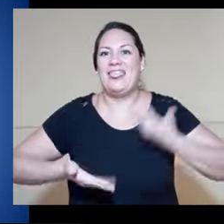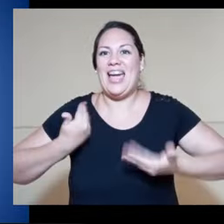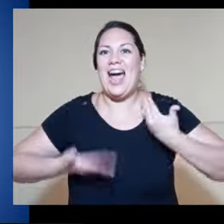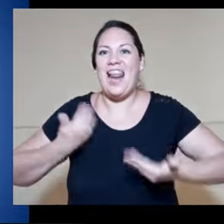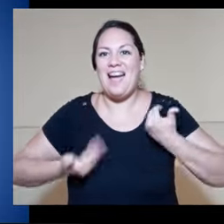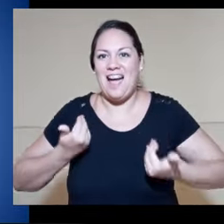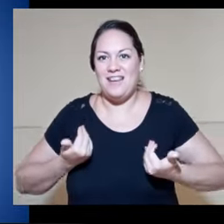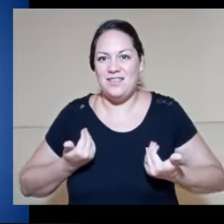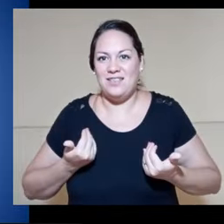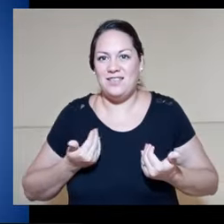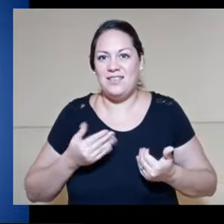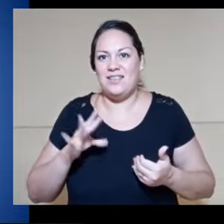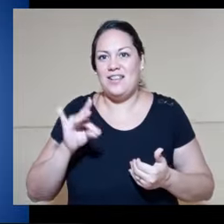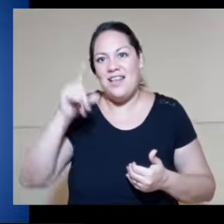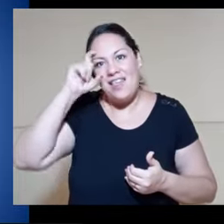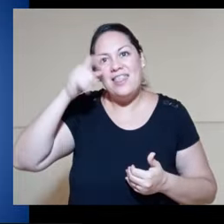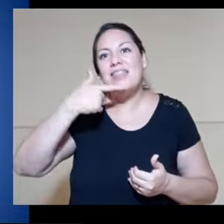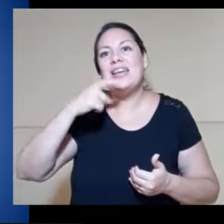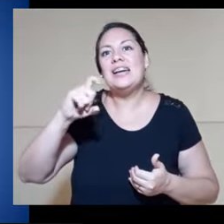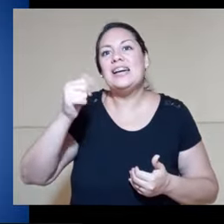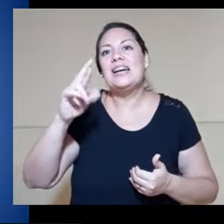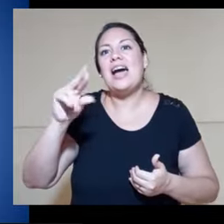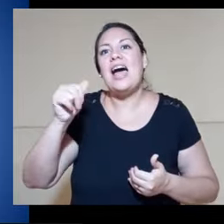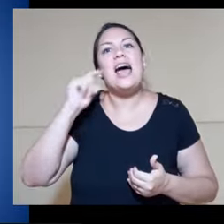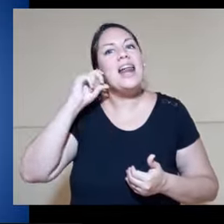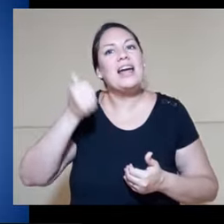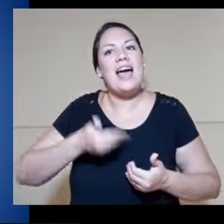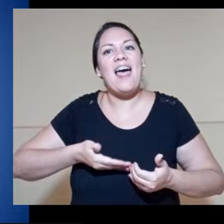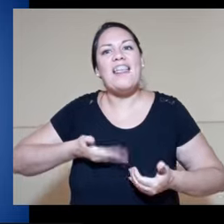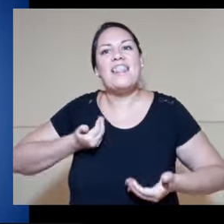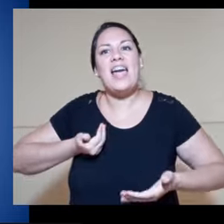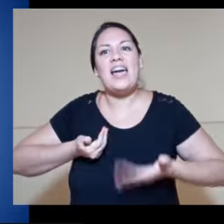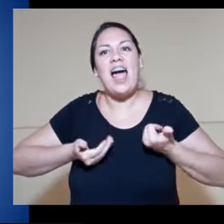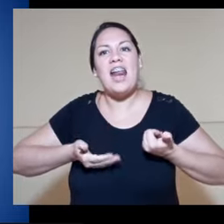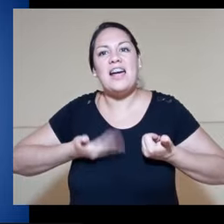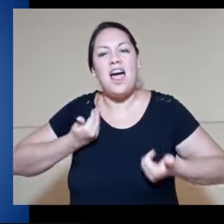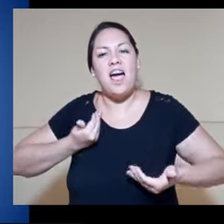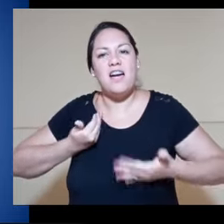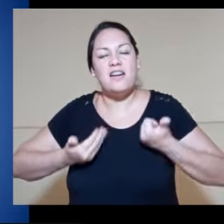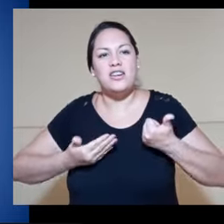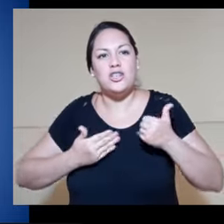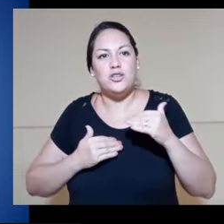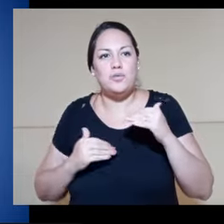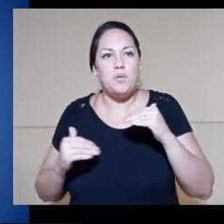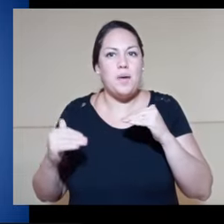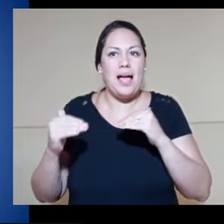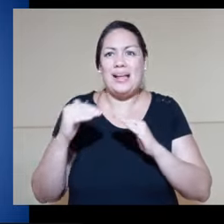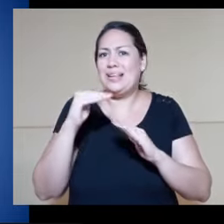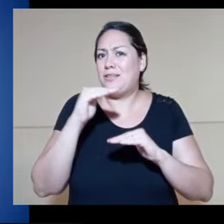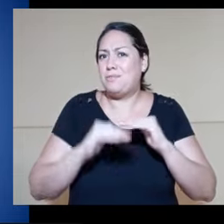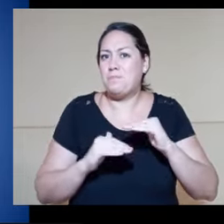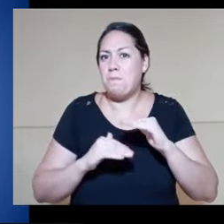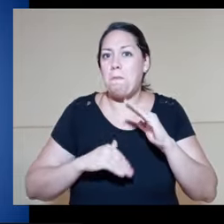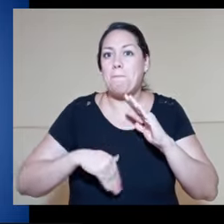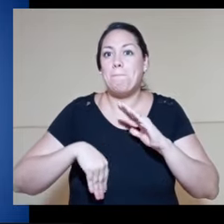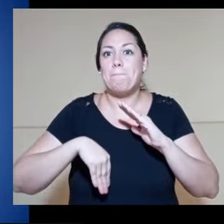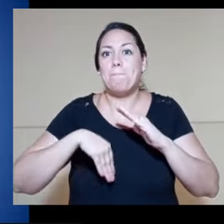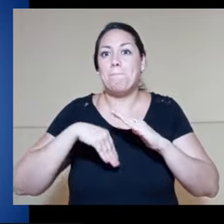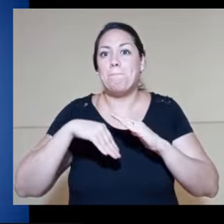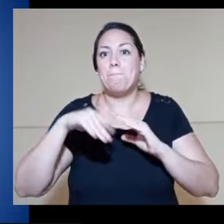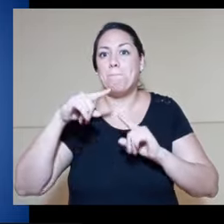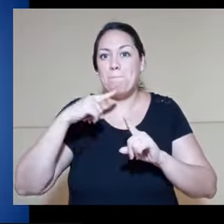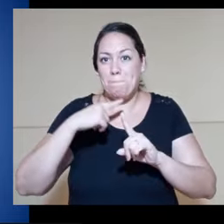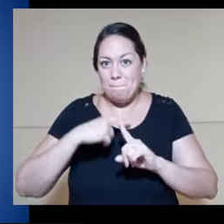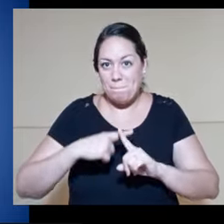descarga al todo, a los más 30 milivoltios. No es que se descarga acá un poquito, acá otro poquito, no. Pasa el potencial umbral